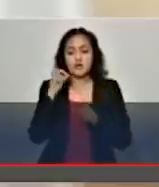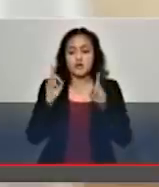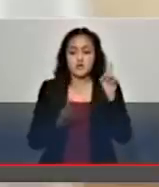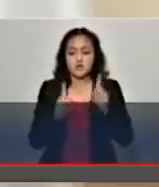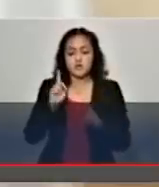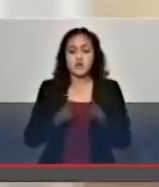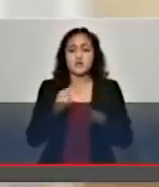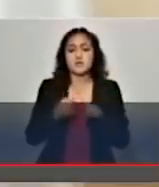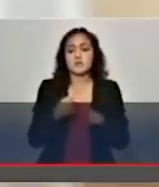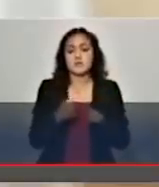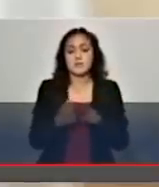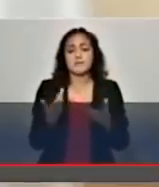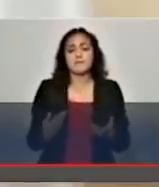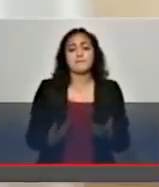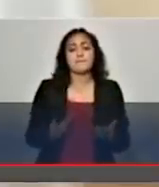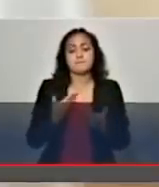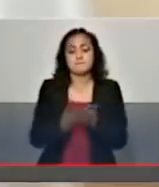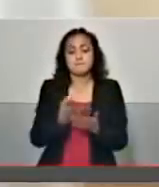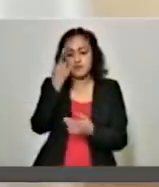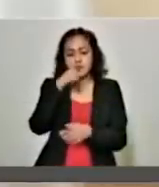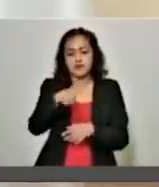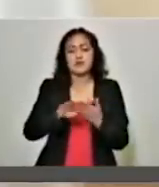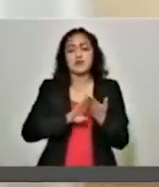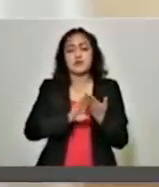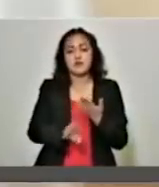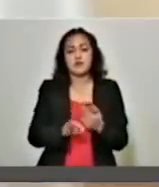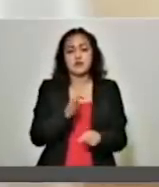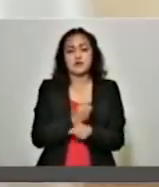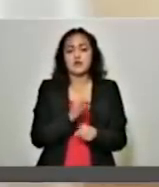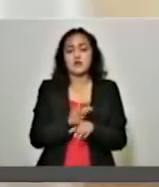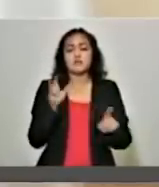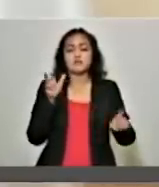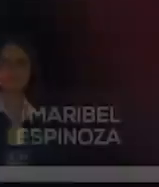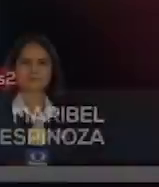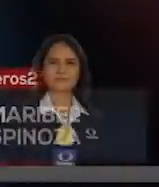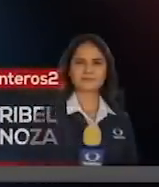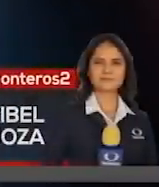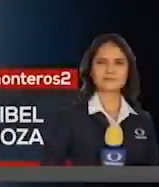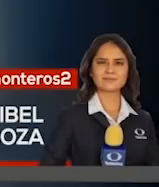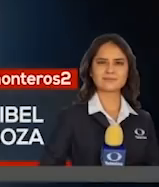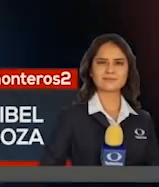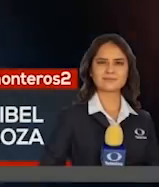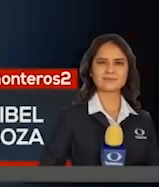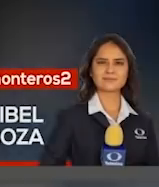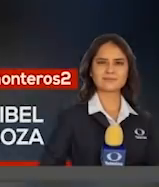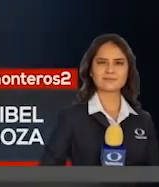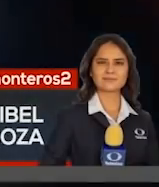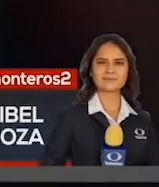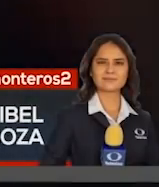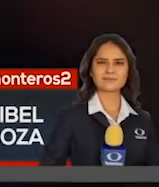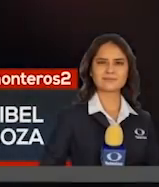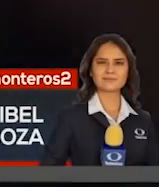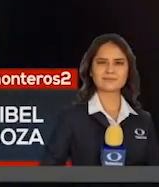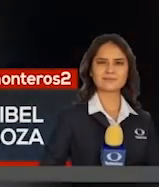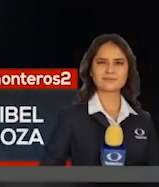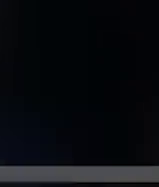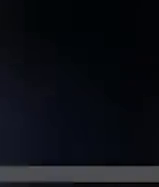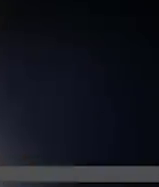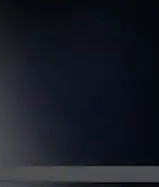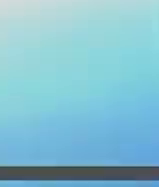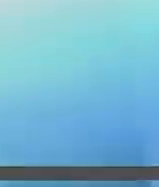protocolos de plantearles para impedir pero linchamientos maribel espinoza noticieros